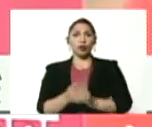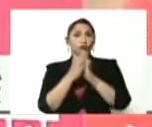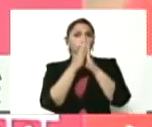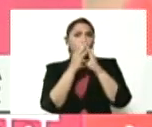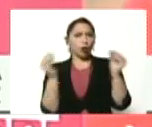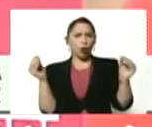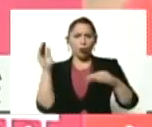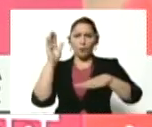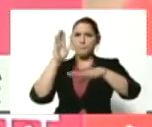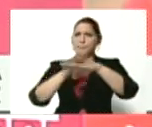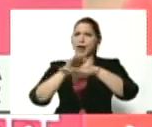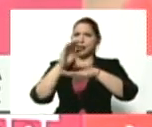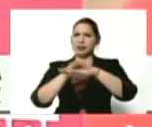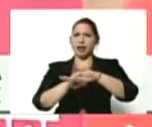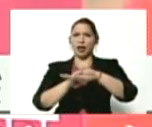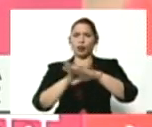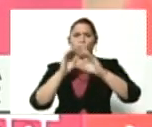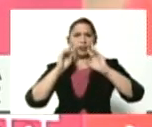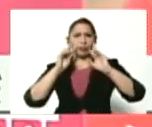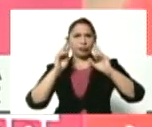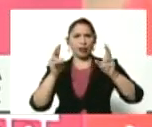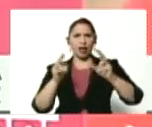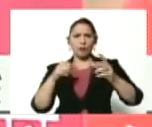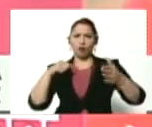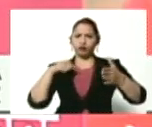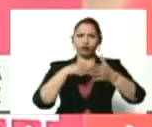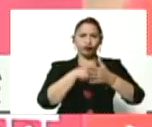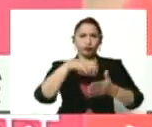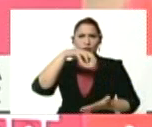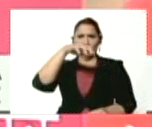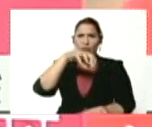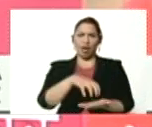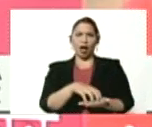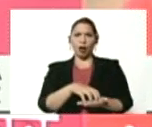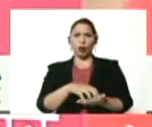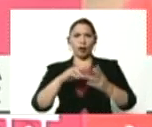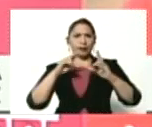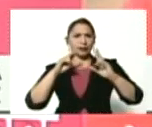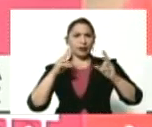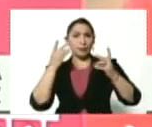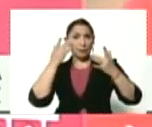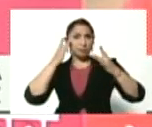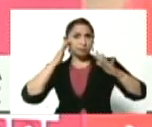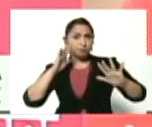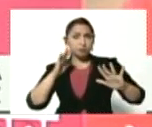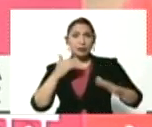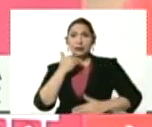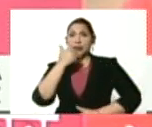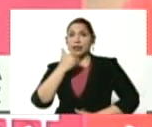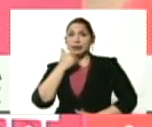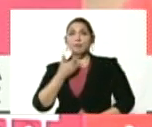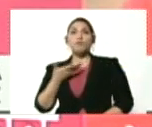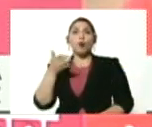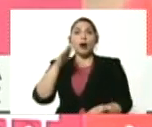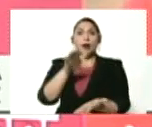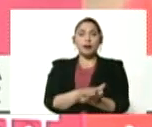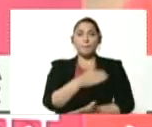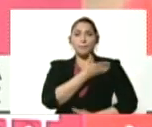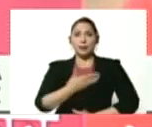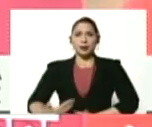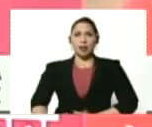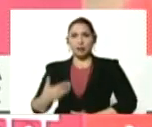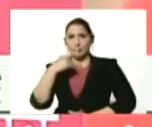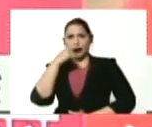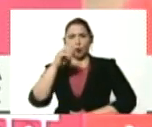ha ocurrido en materia de golpes de Estado, en materia de intentos de asesinato del presidente Nicolás Maduro,